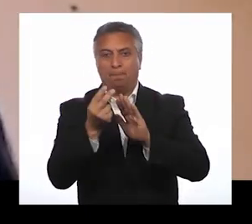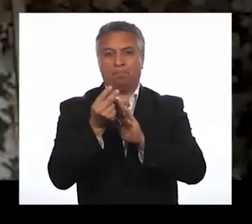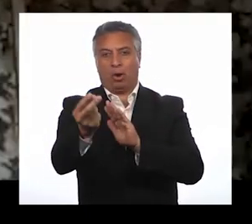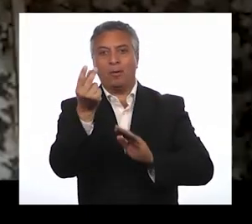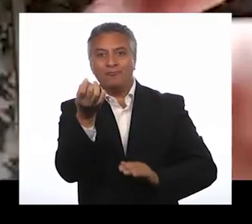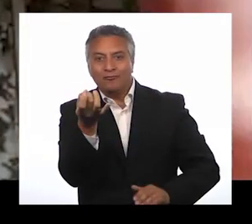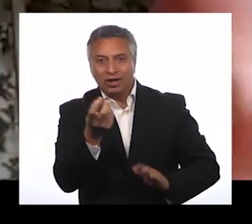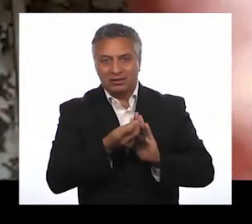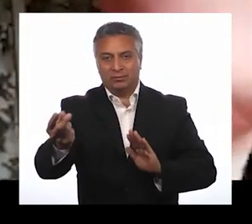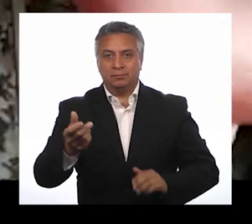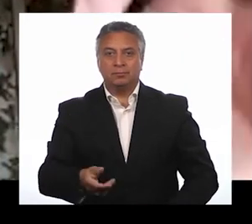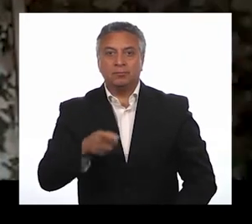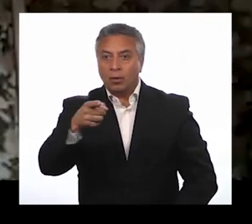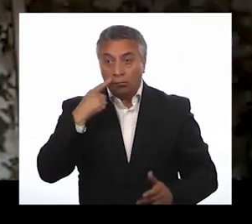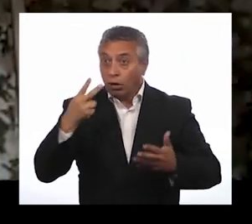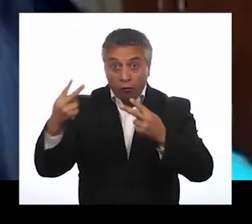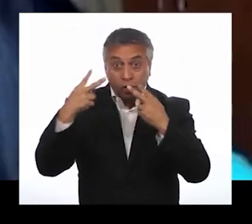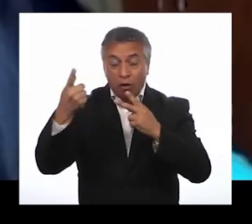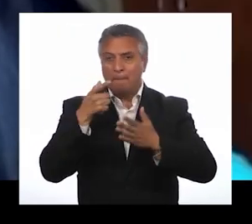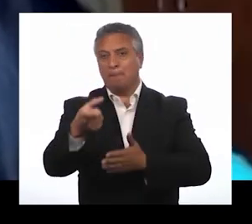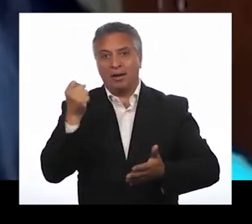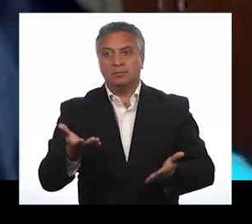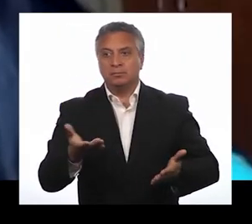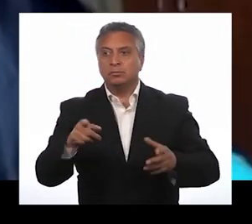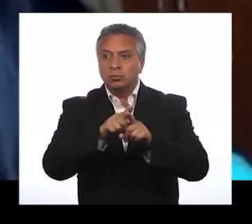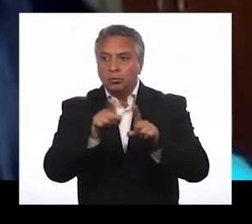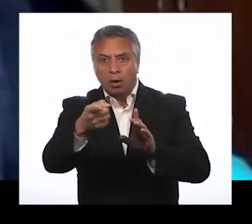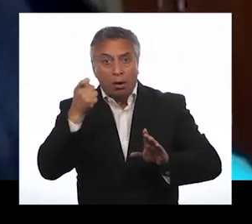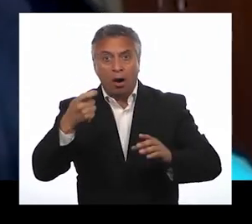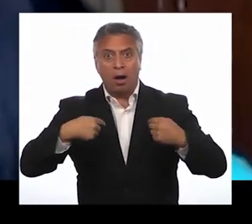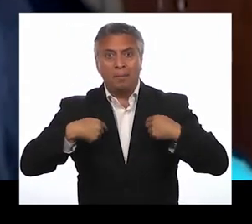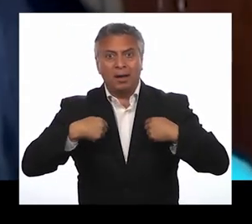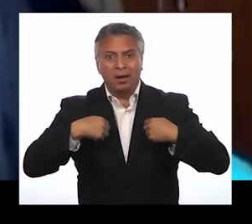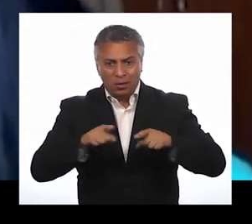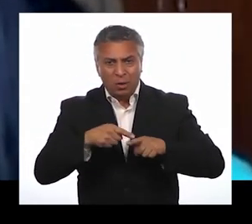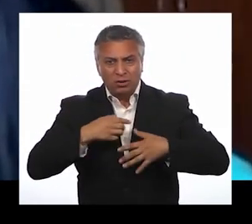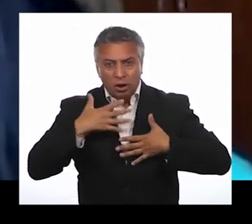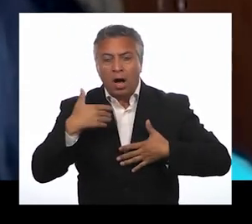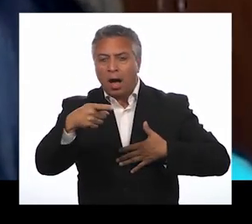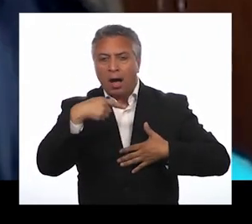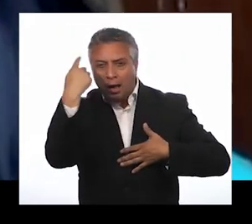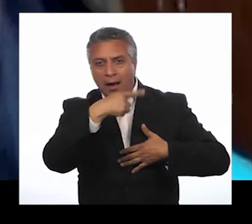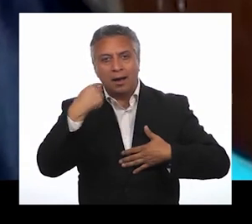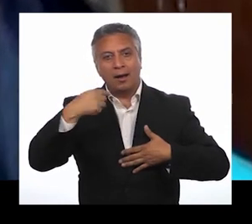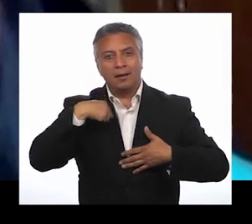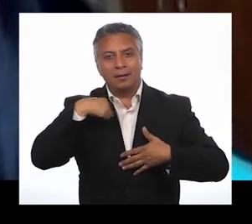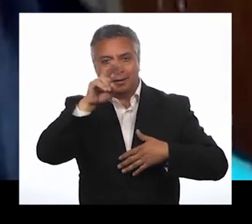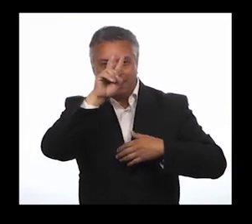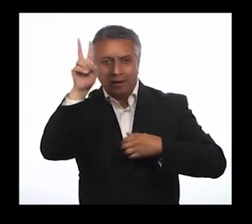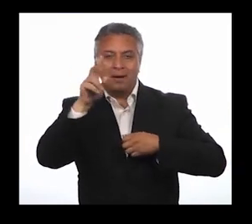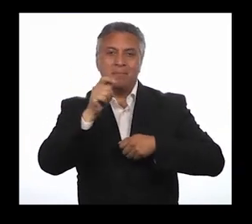el perdigón. Me vio y me apuntó y me disparó. Es como que estaban disparándome a mí por ser mapuche. Sentí